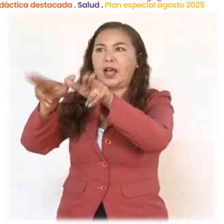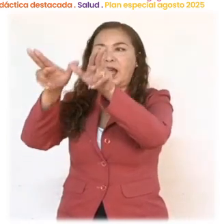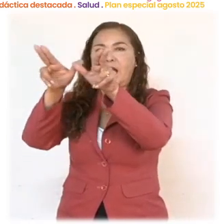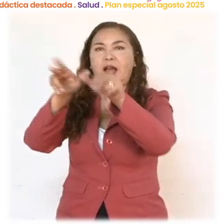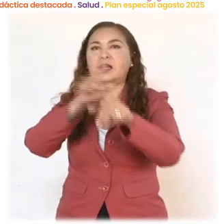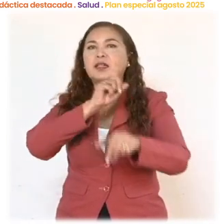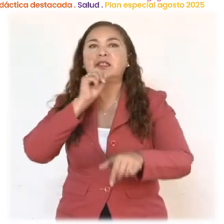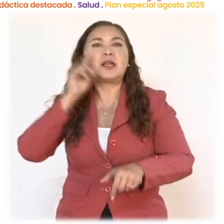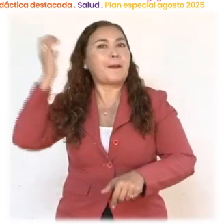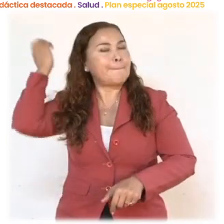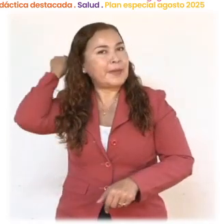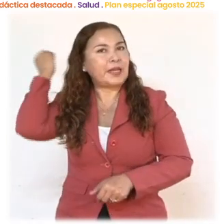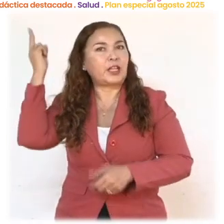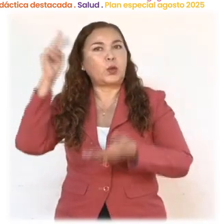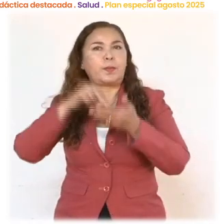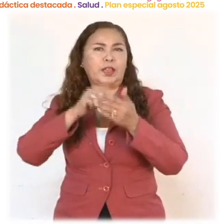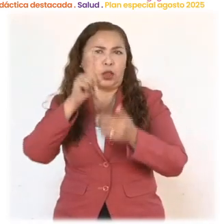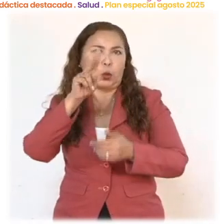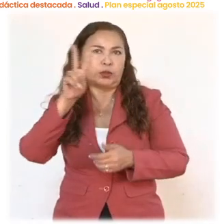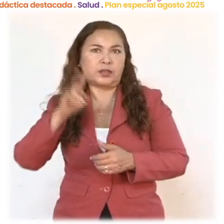satélite Miranda